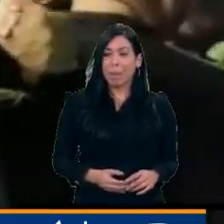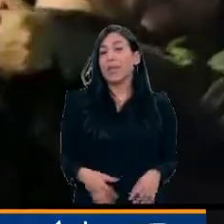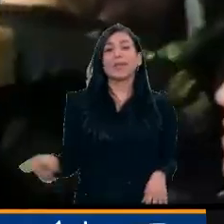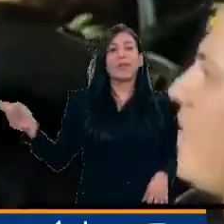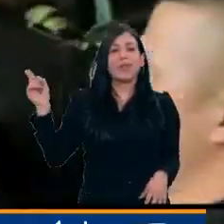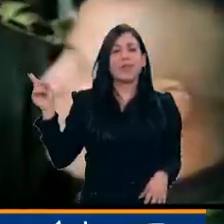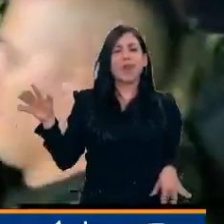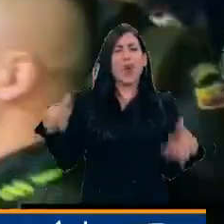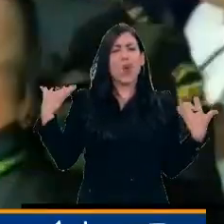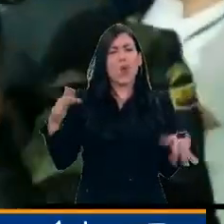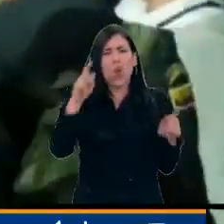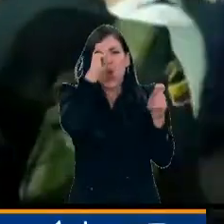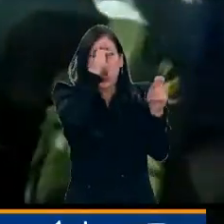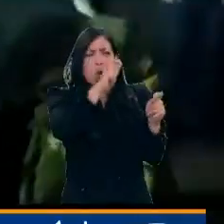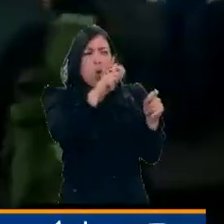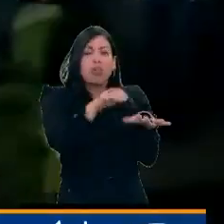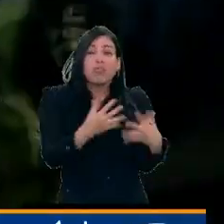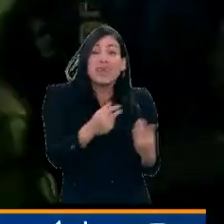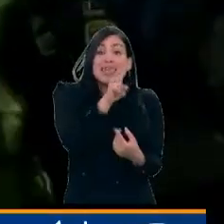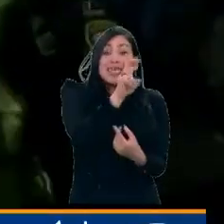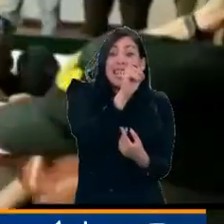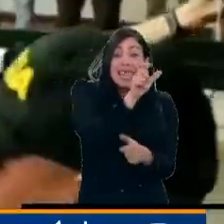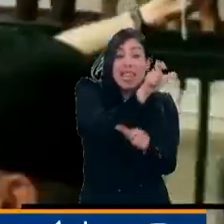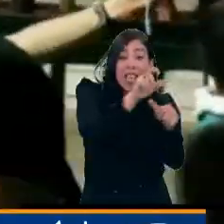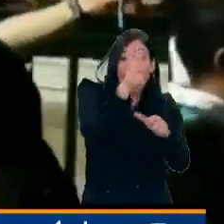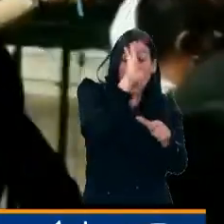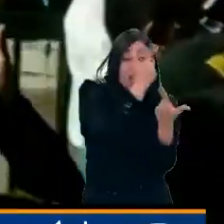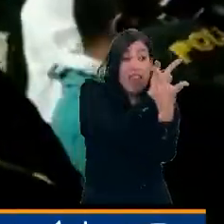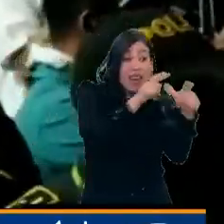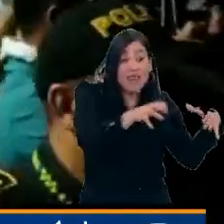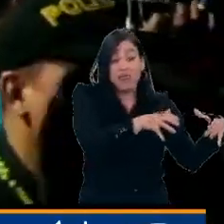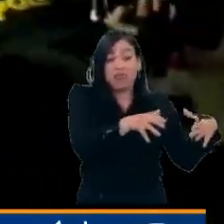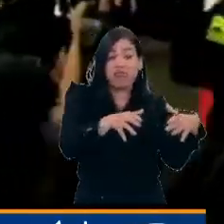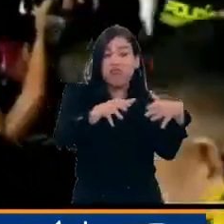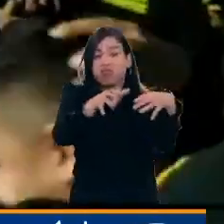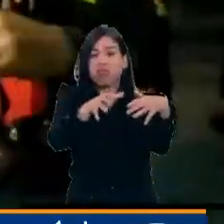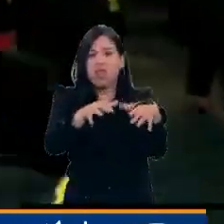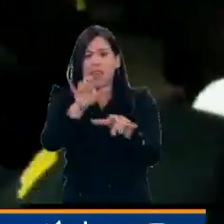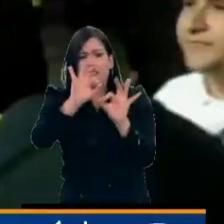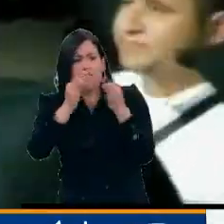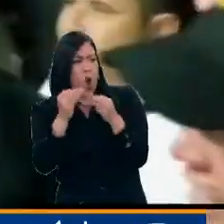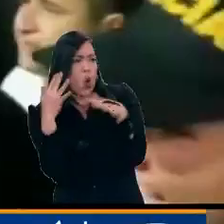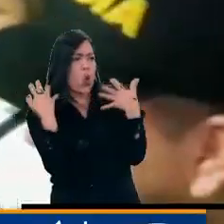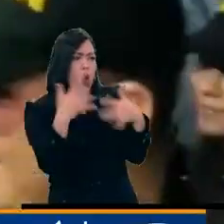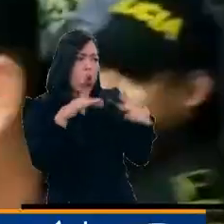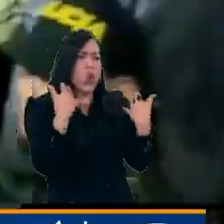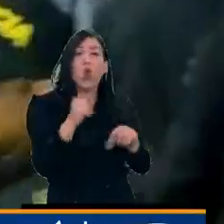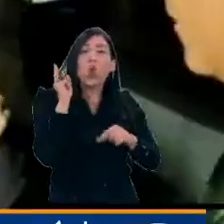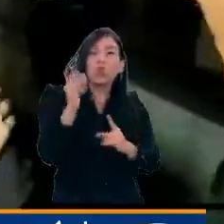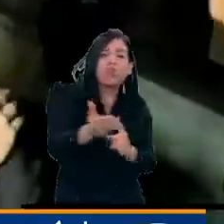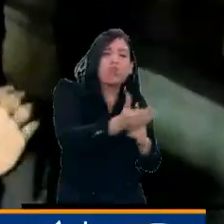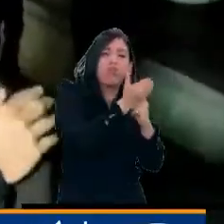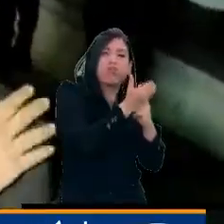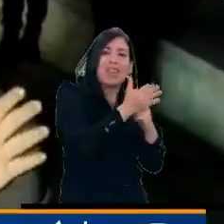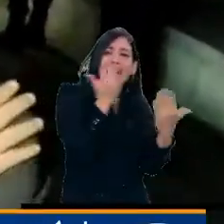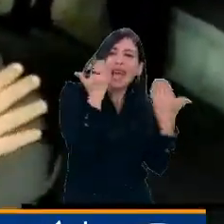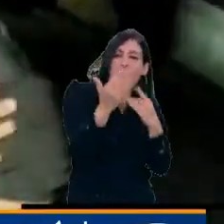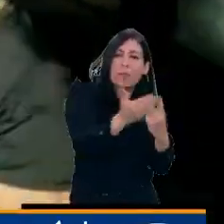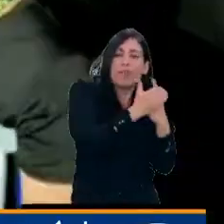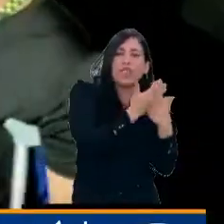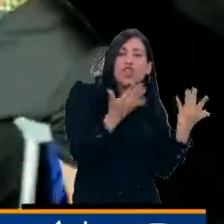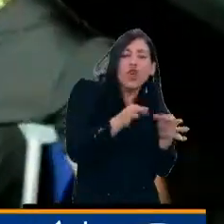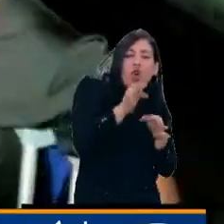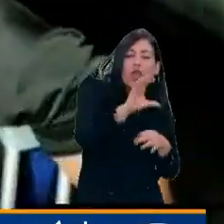Como héroes fueron recibidos en Neiva los 70 uniformados de la policía que por más de 30 horas permanecieron retenidos por la Guardia Campesina en